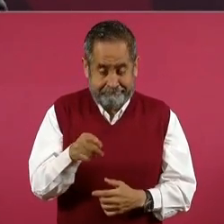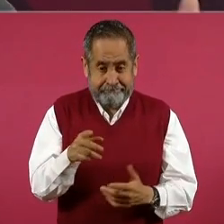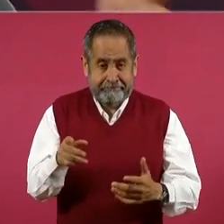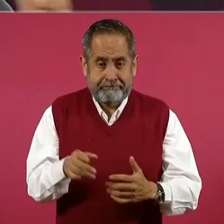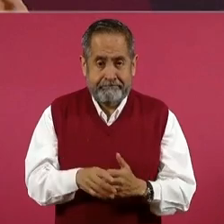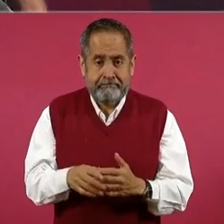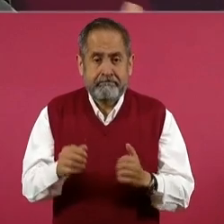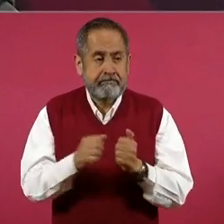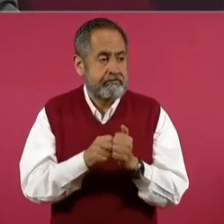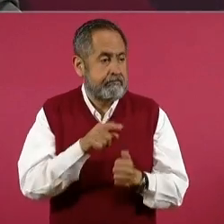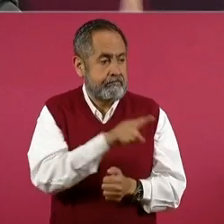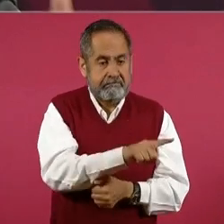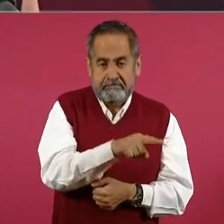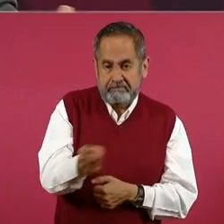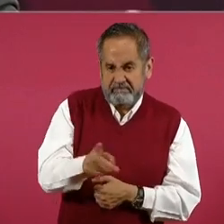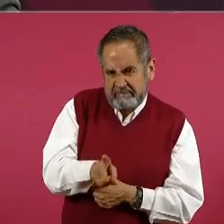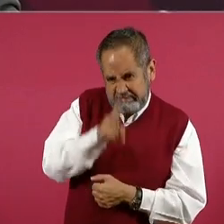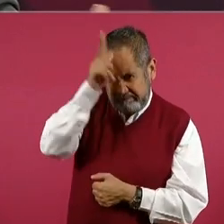con venganzas